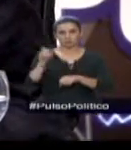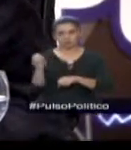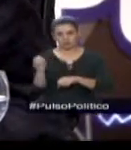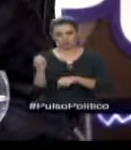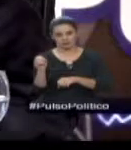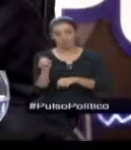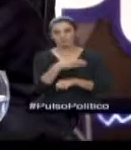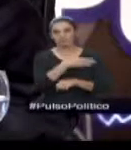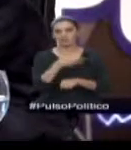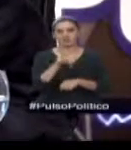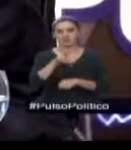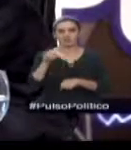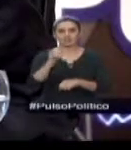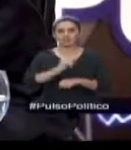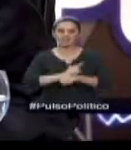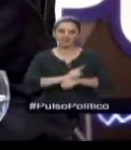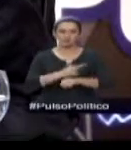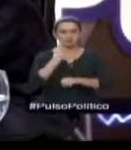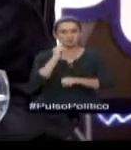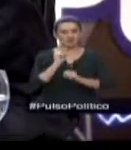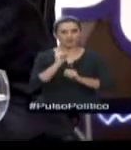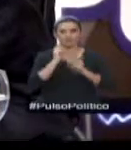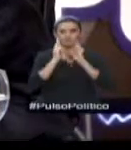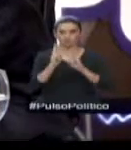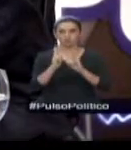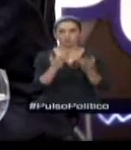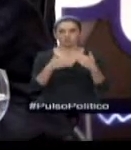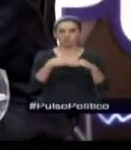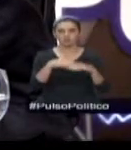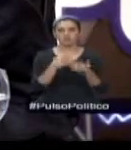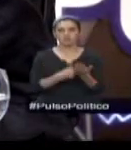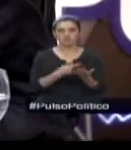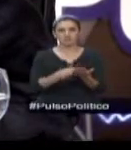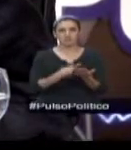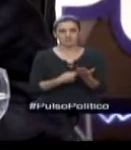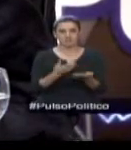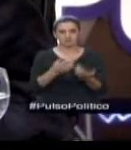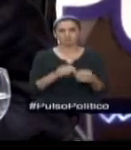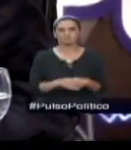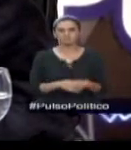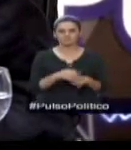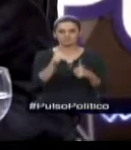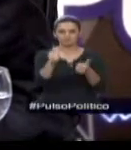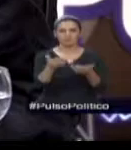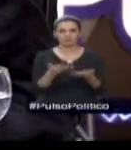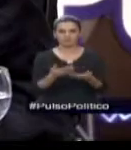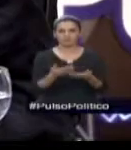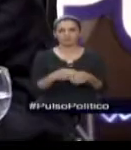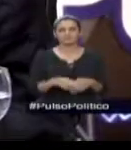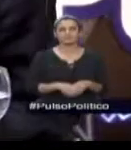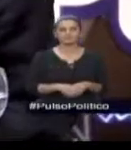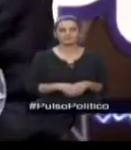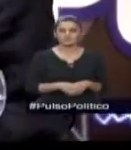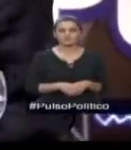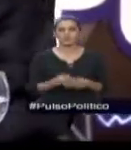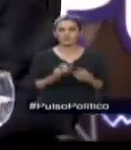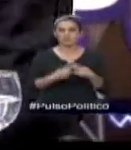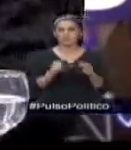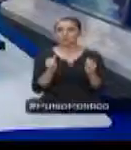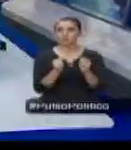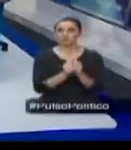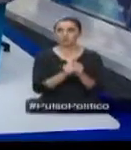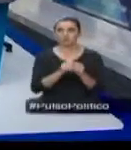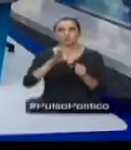de réplica para poder analizar los puntos que vamos a tratar bienvenidos a pulso político comienza con